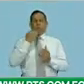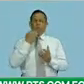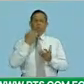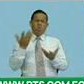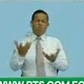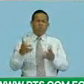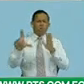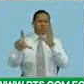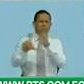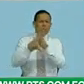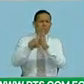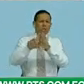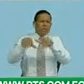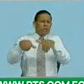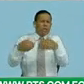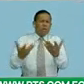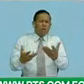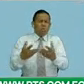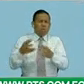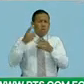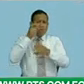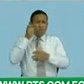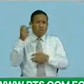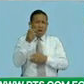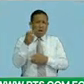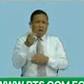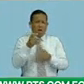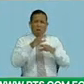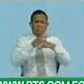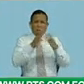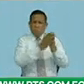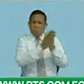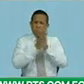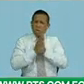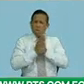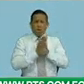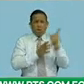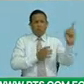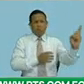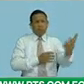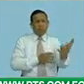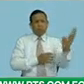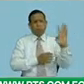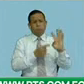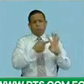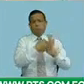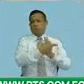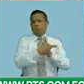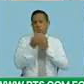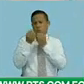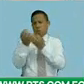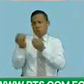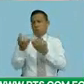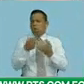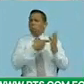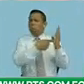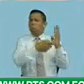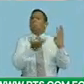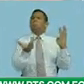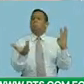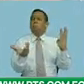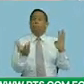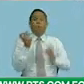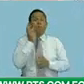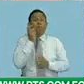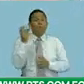legal para que la Fiscalía General del Estado haya solicitado el testimonio anticipado de 4 personas. ¿Y por qué la Fiscalía